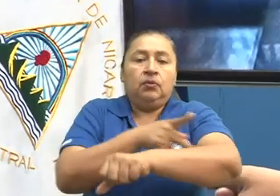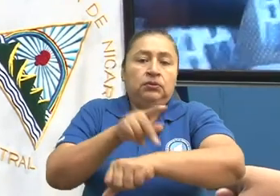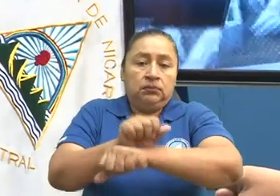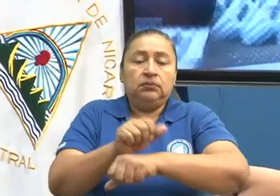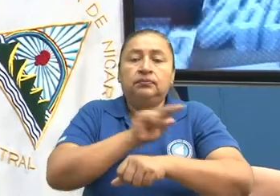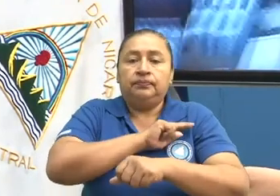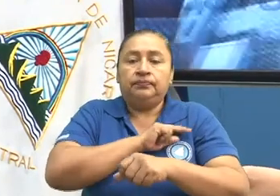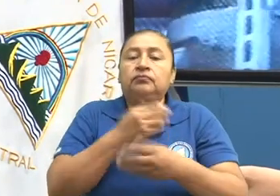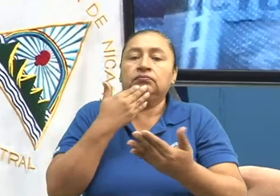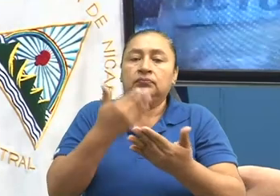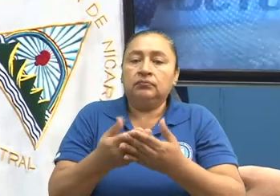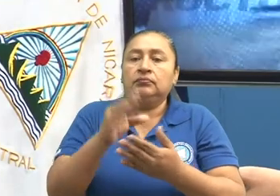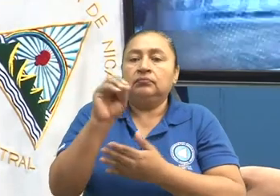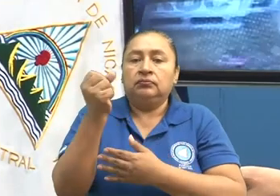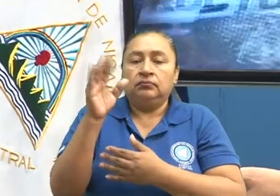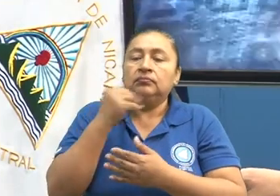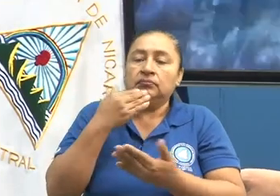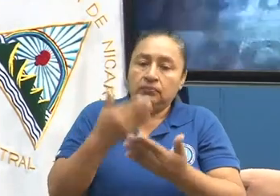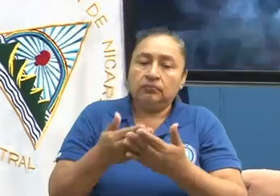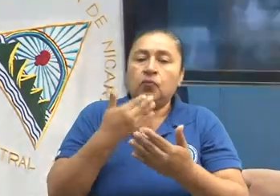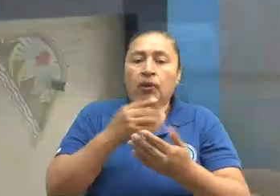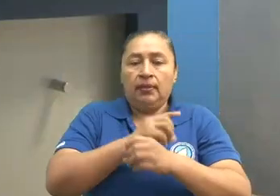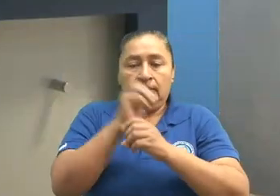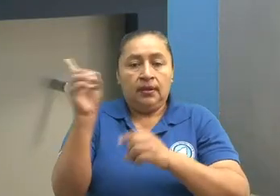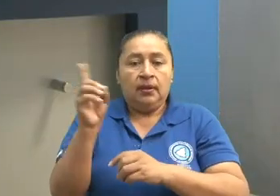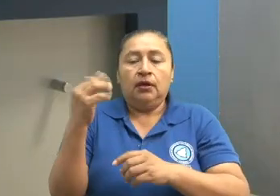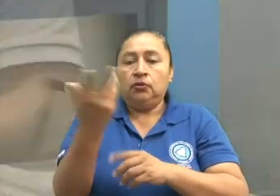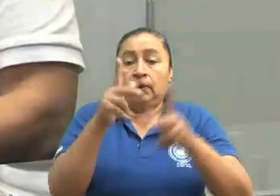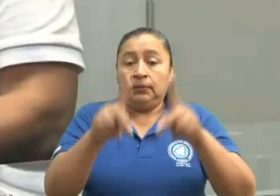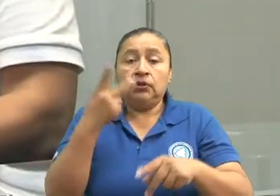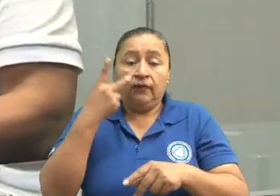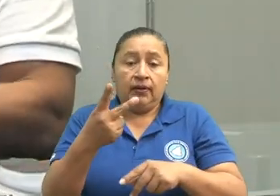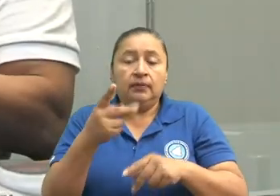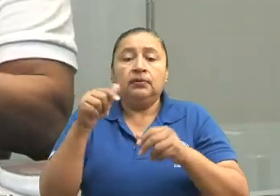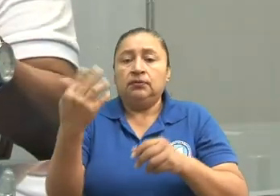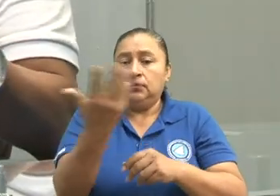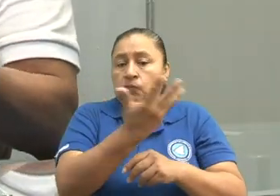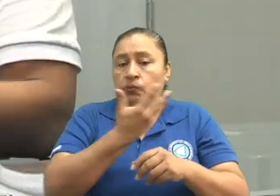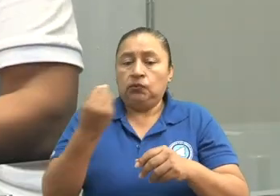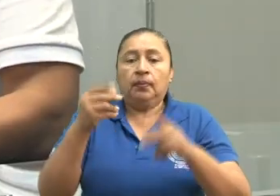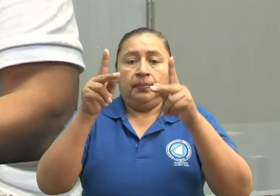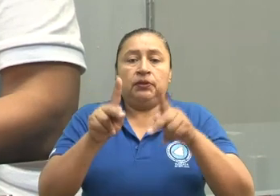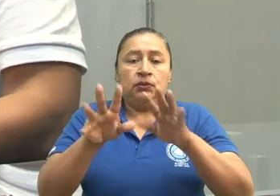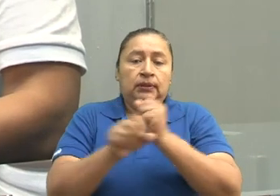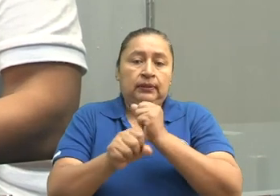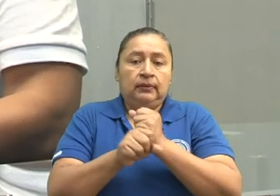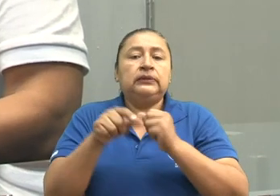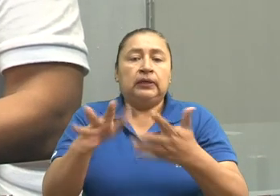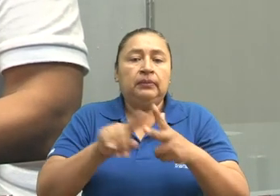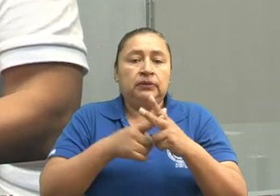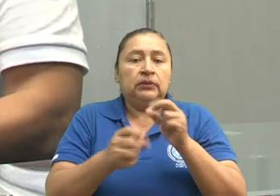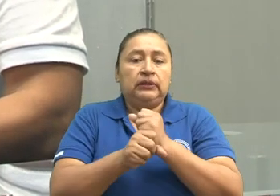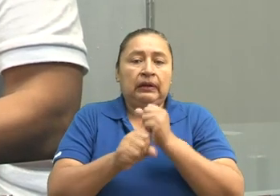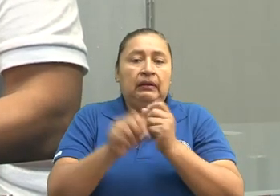Allende. Muchísimas gracias, Oscar. Gracias y buen día al televidente y a todo el personal, porque ya comenzó a